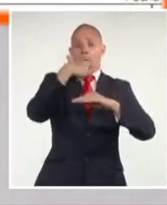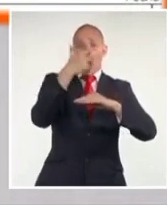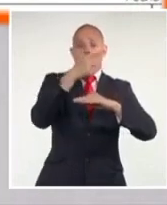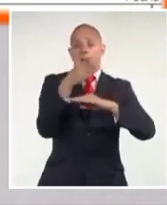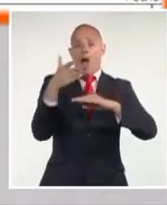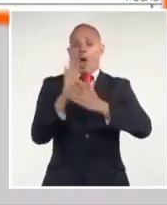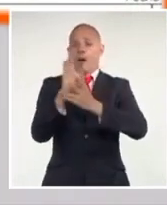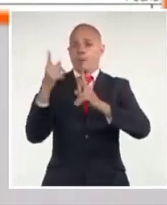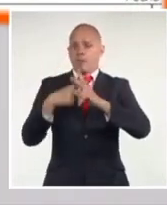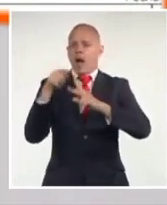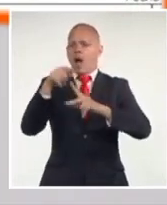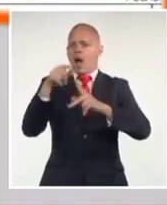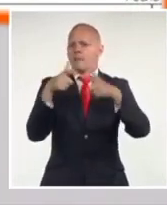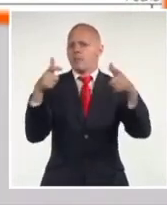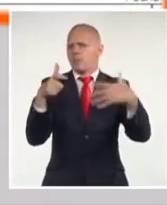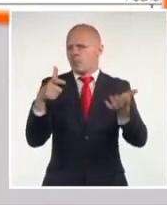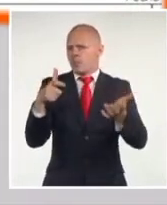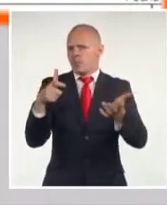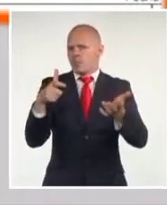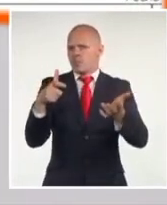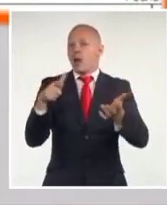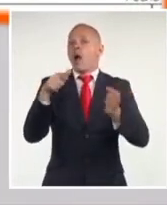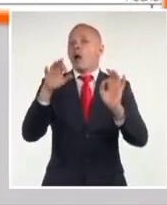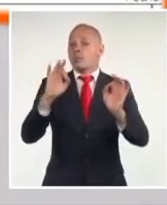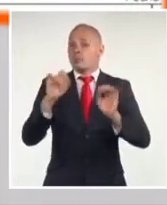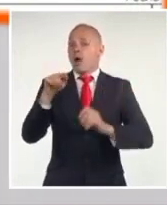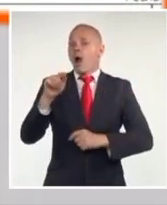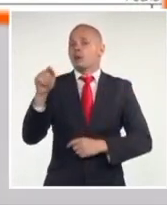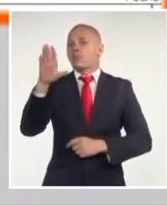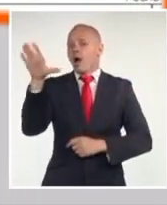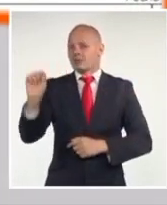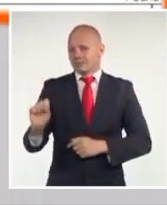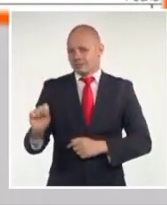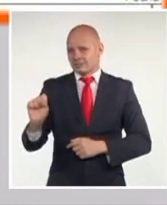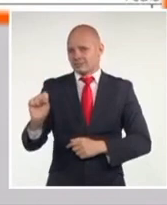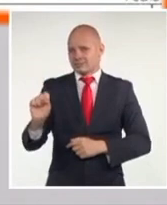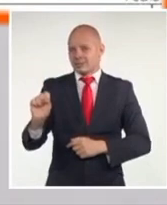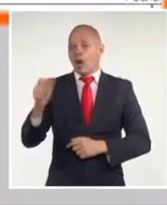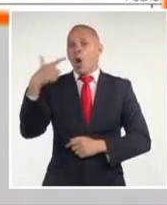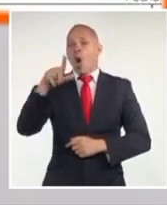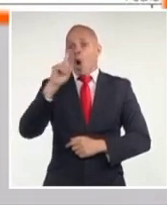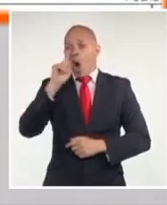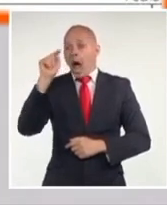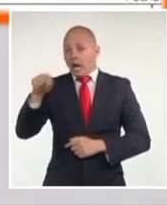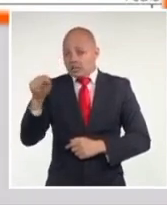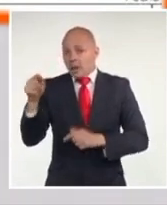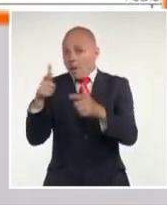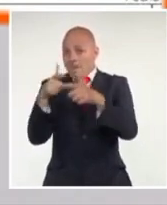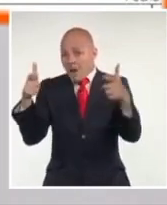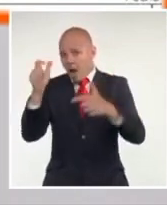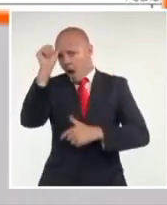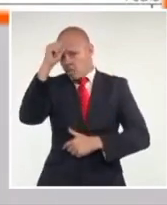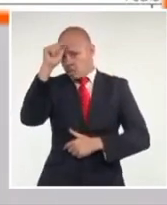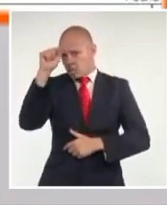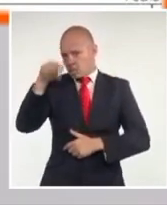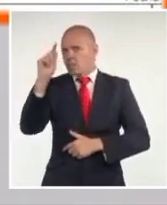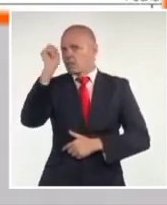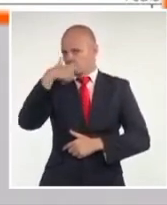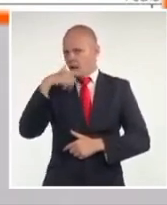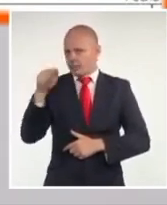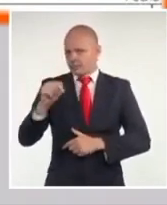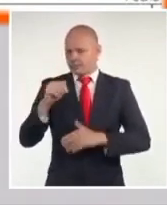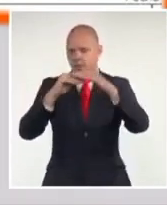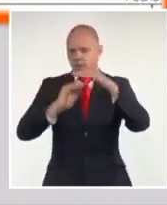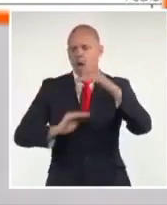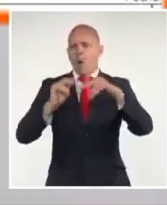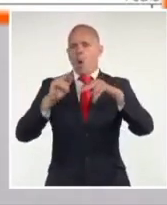beta prácticamente y la DCI14G, y sin embargo ya en junio está la delta en un 69%. Y debajo está